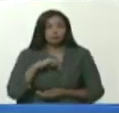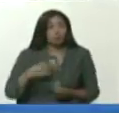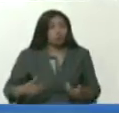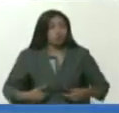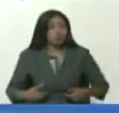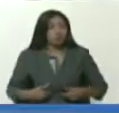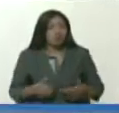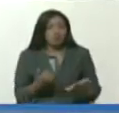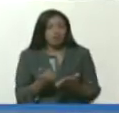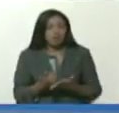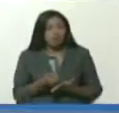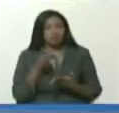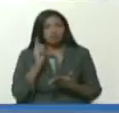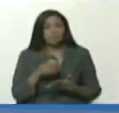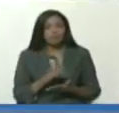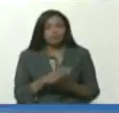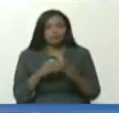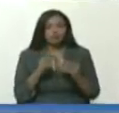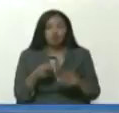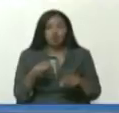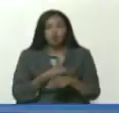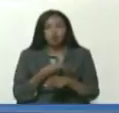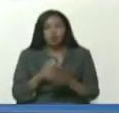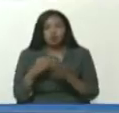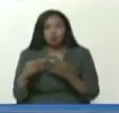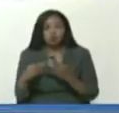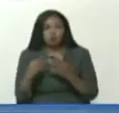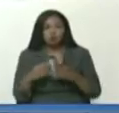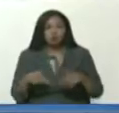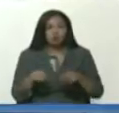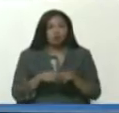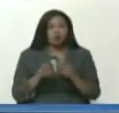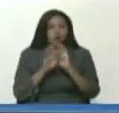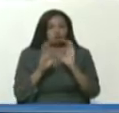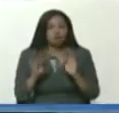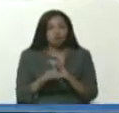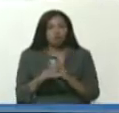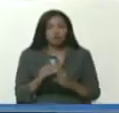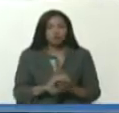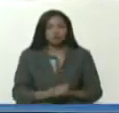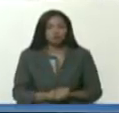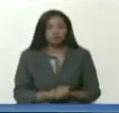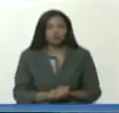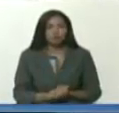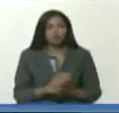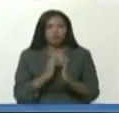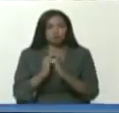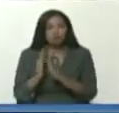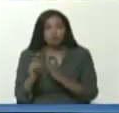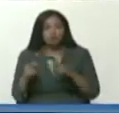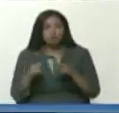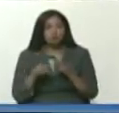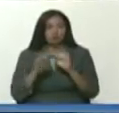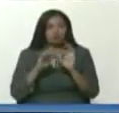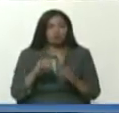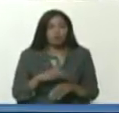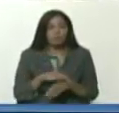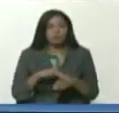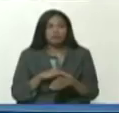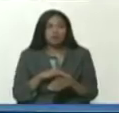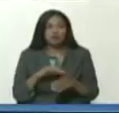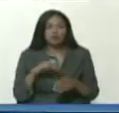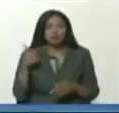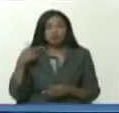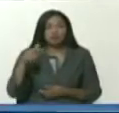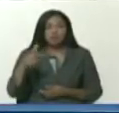con la colaboración de todo el gobierno en todos sus niveles. La Armada nos está ayudando en la distribución, el Ministerio de Transporte nos